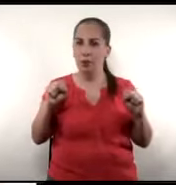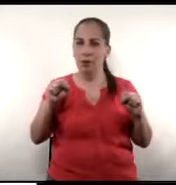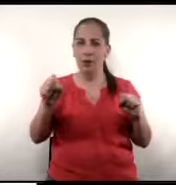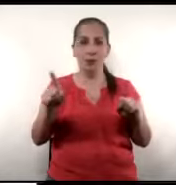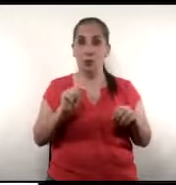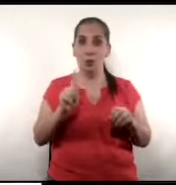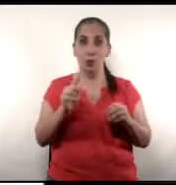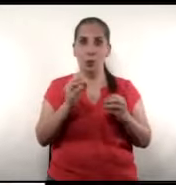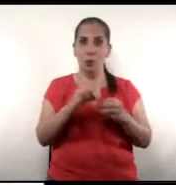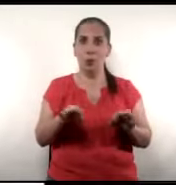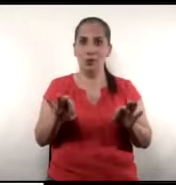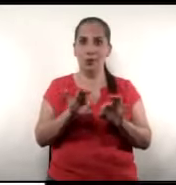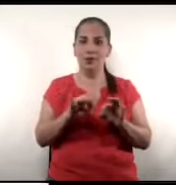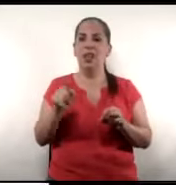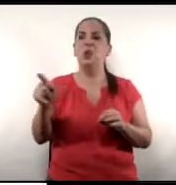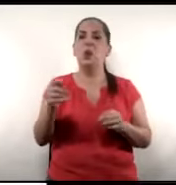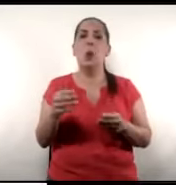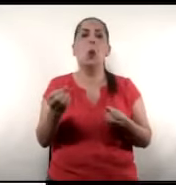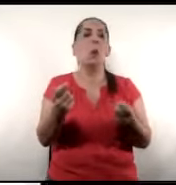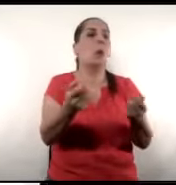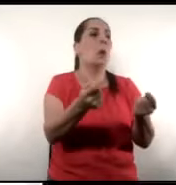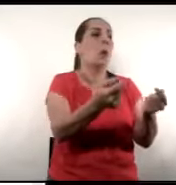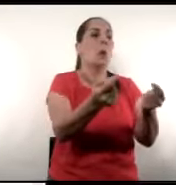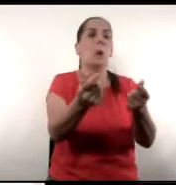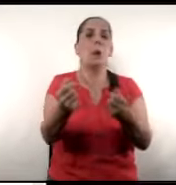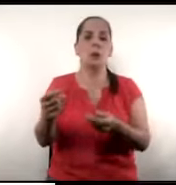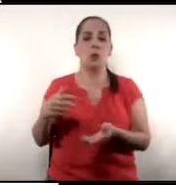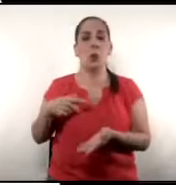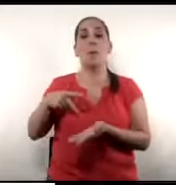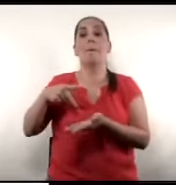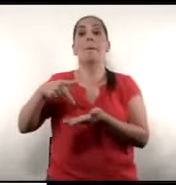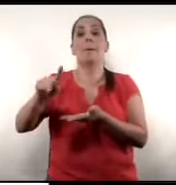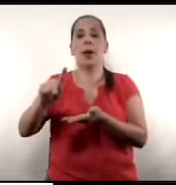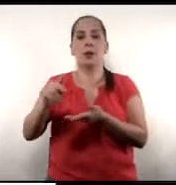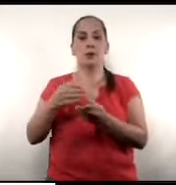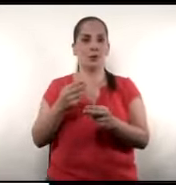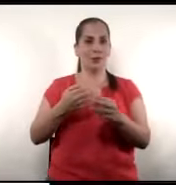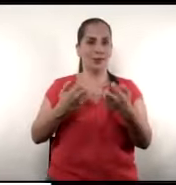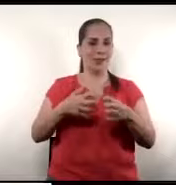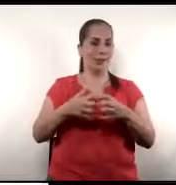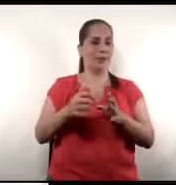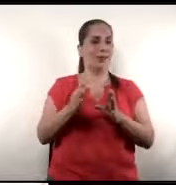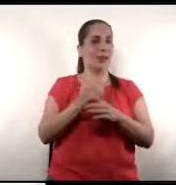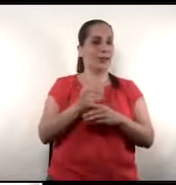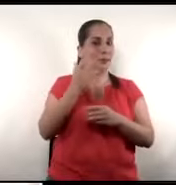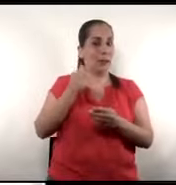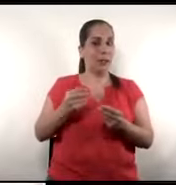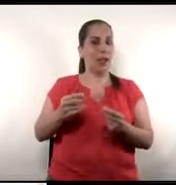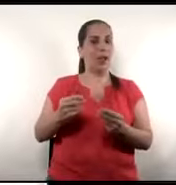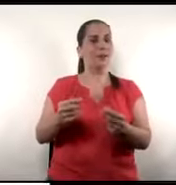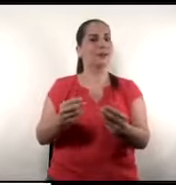grueso. Esos eran pagos que las empresas hacen para que les aceleren el pago de obra ya